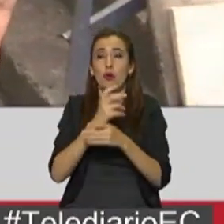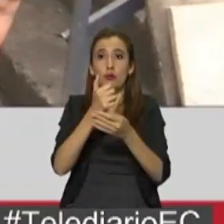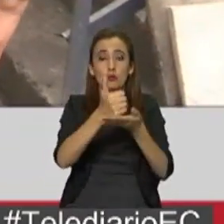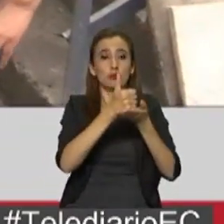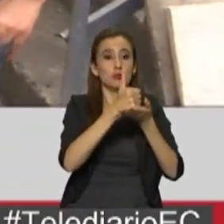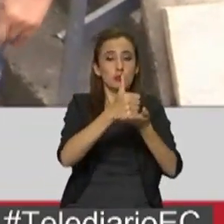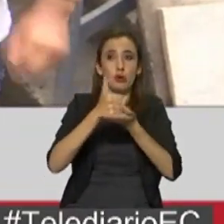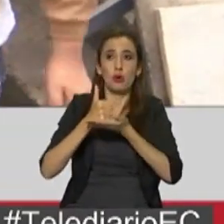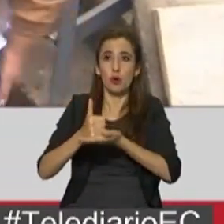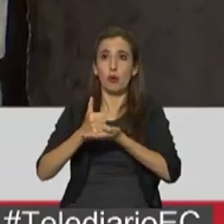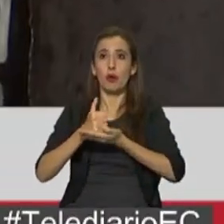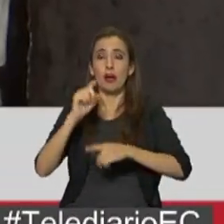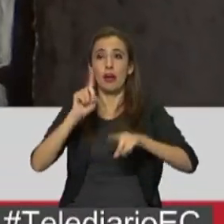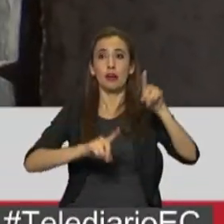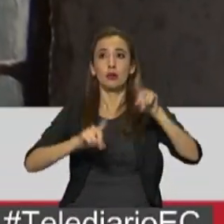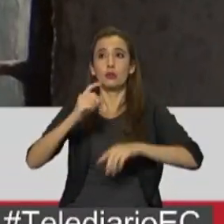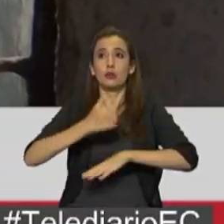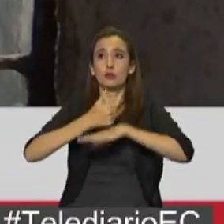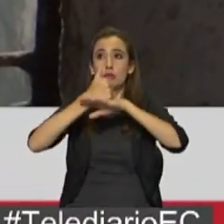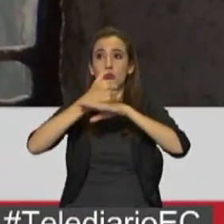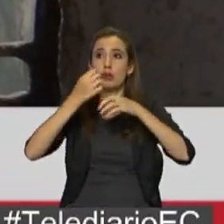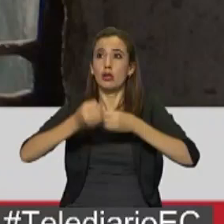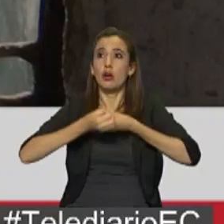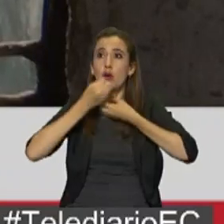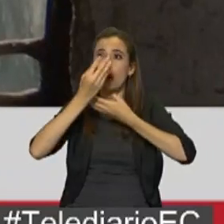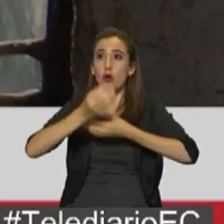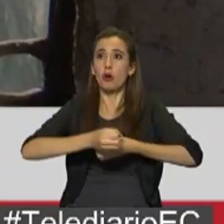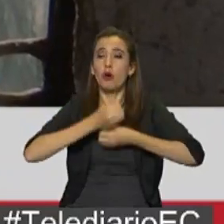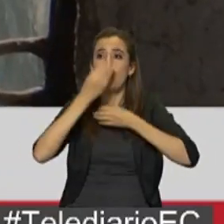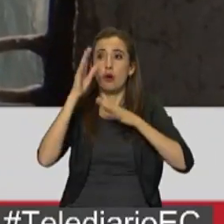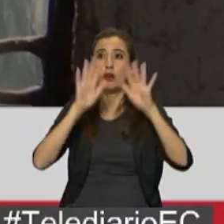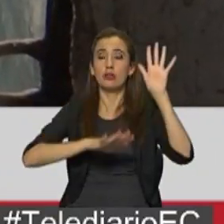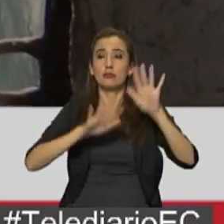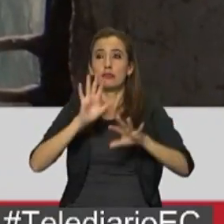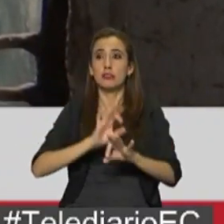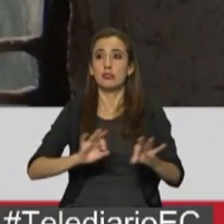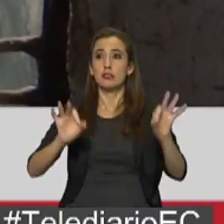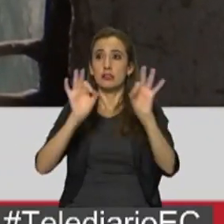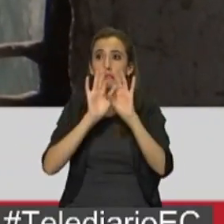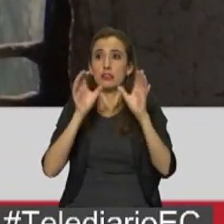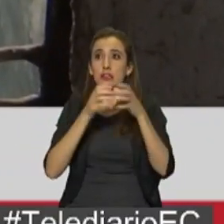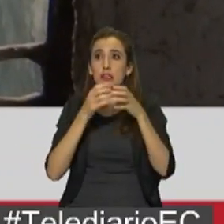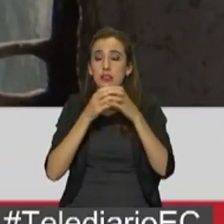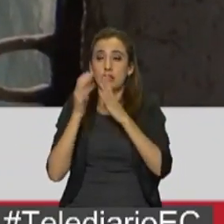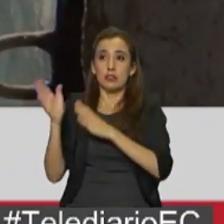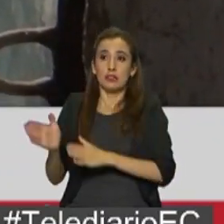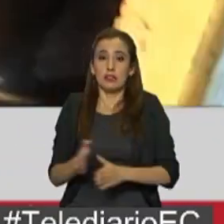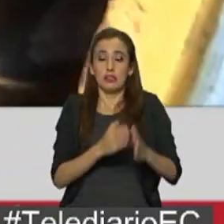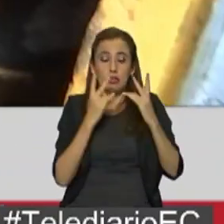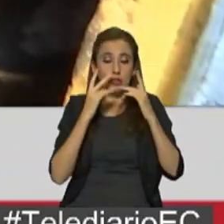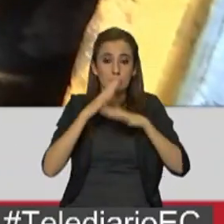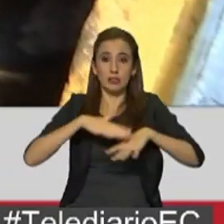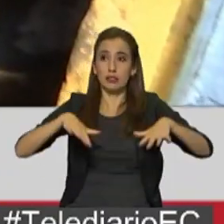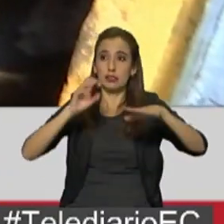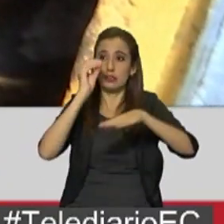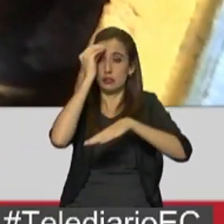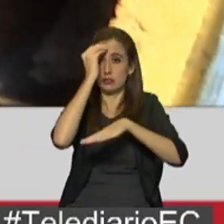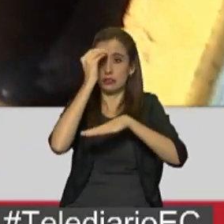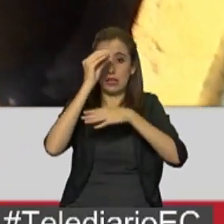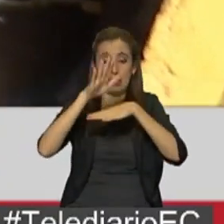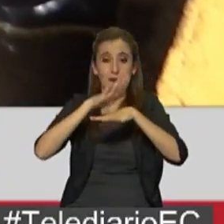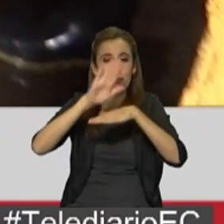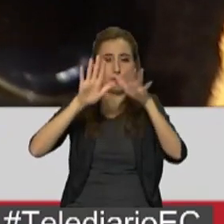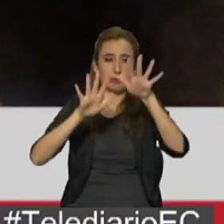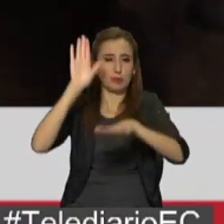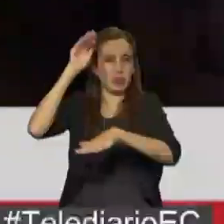autoridades si esta información ha sido identificada vamos a esperar que en el transcurso de la tarde también se les pueda